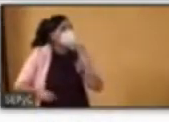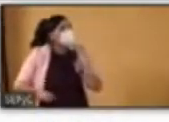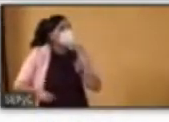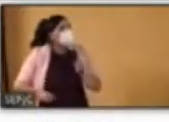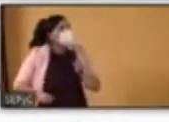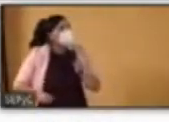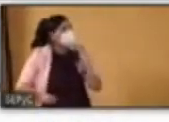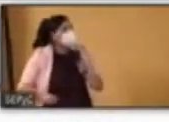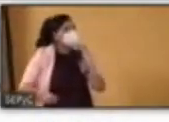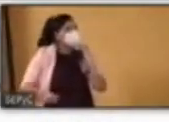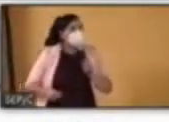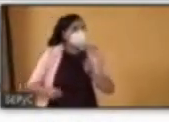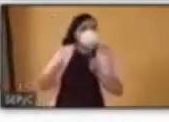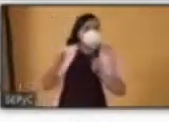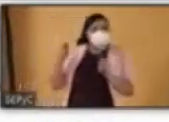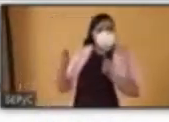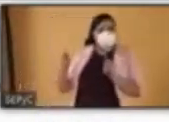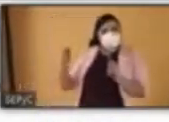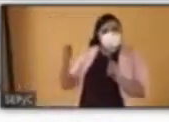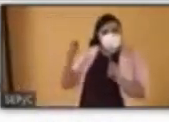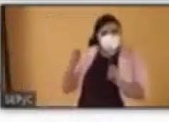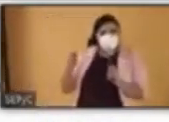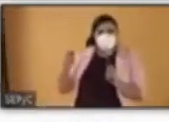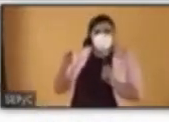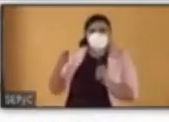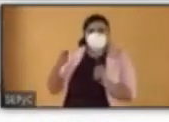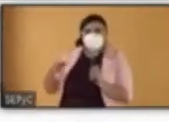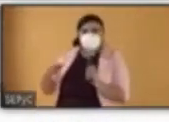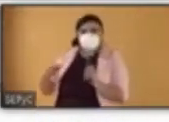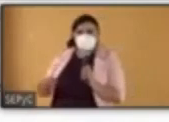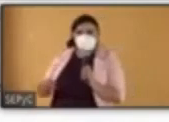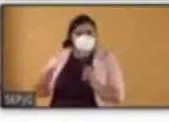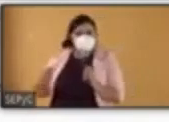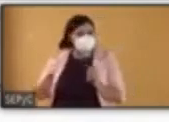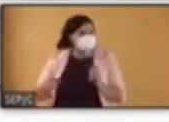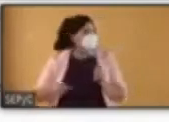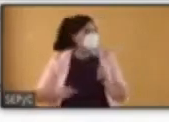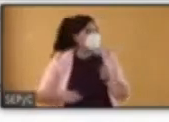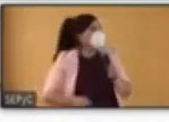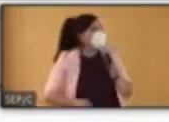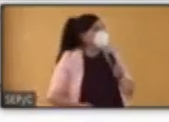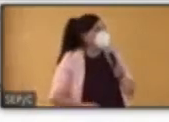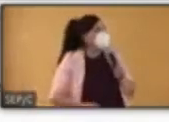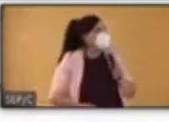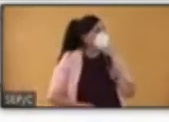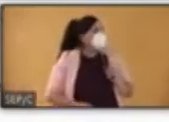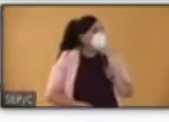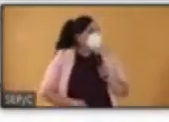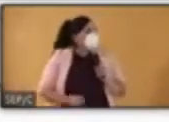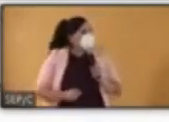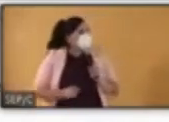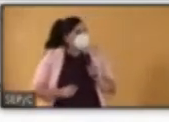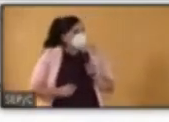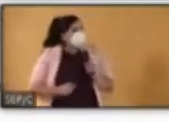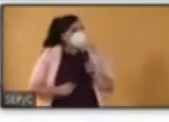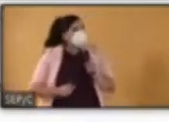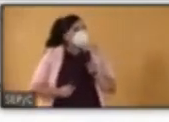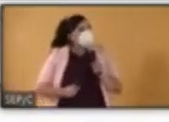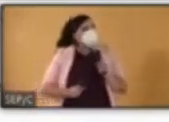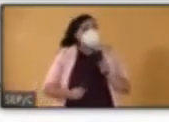Declaración guardada exitosamente, eso implica que únicamente el módulo que estamos complementando es el que fue guardado de esa manera.